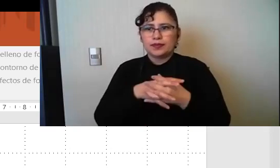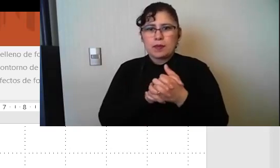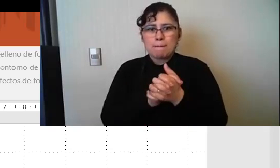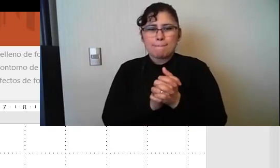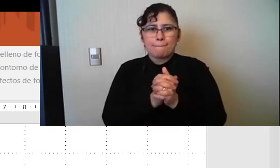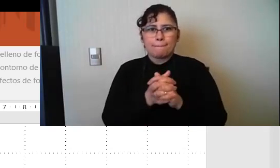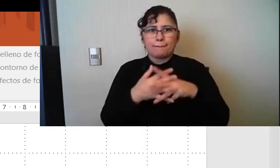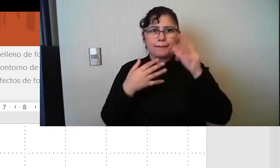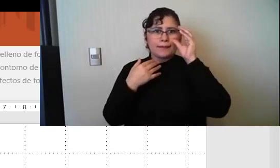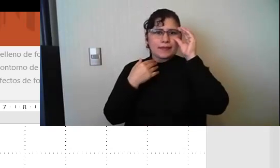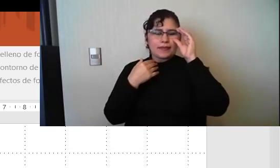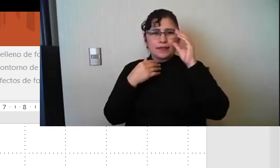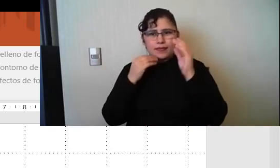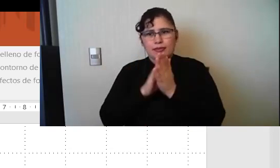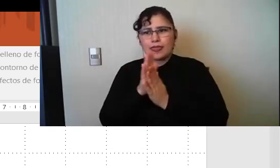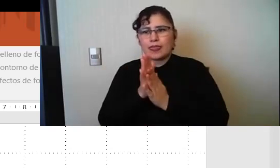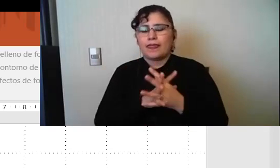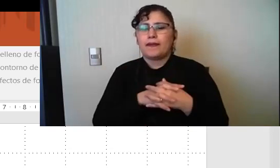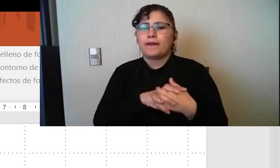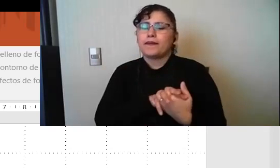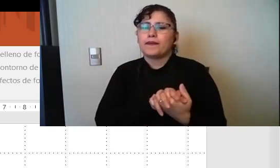Una vez que la